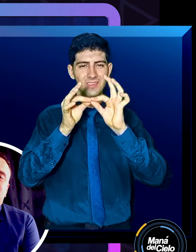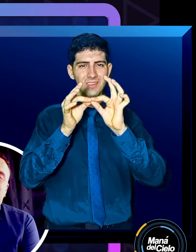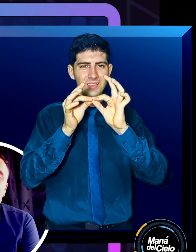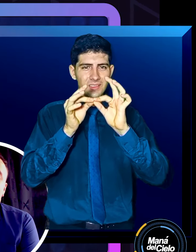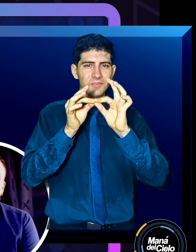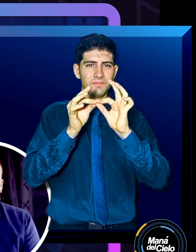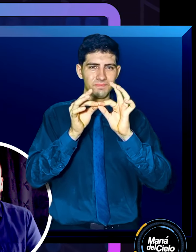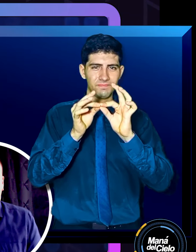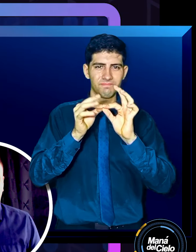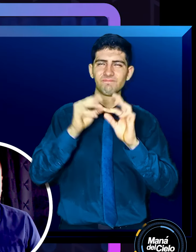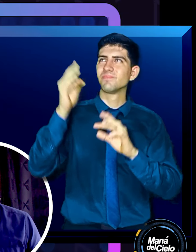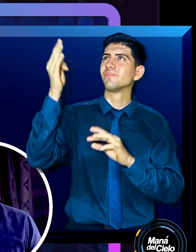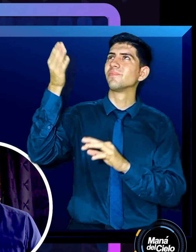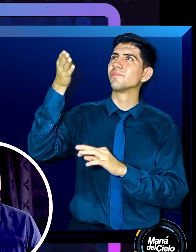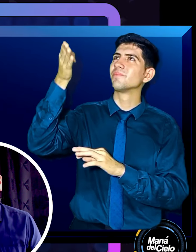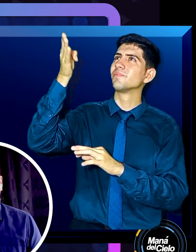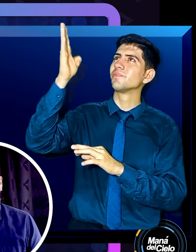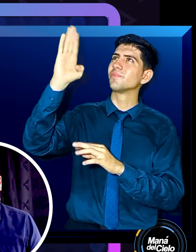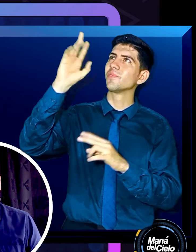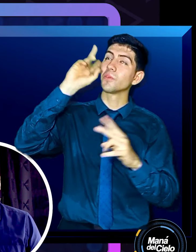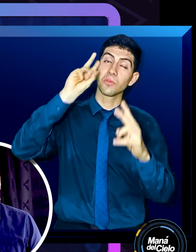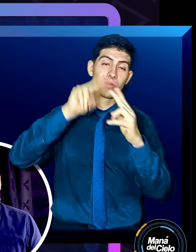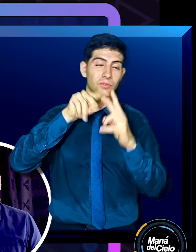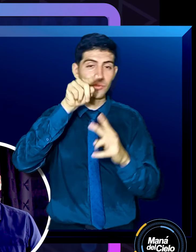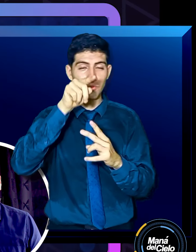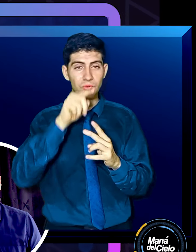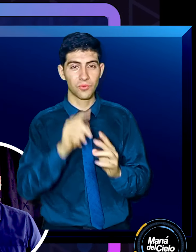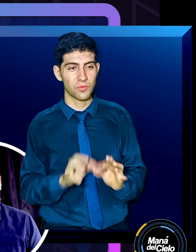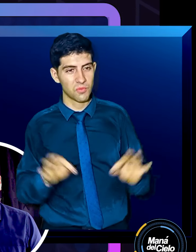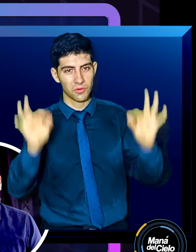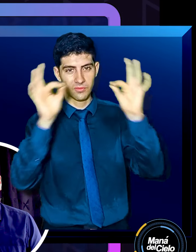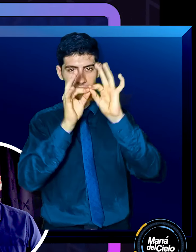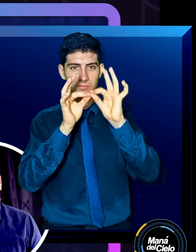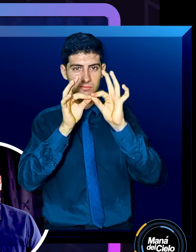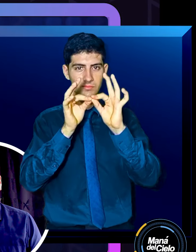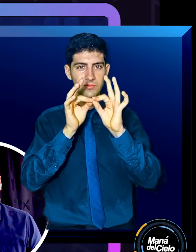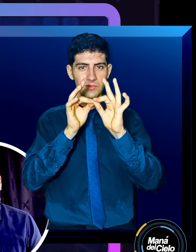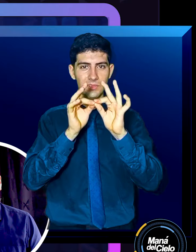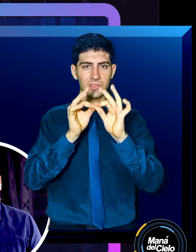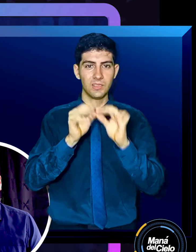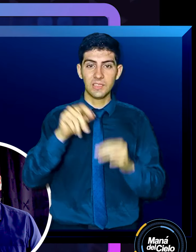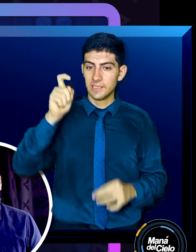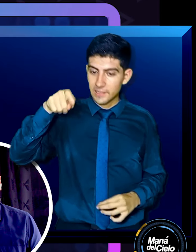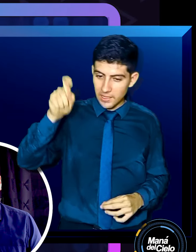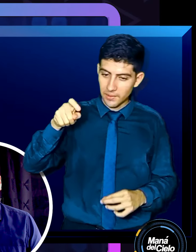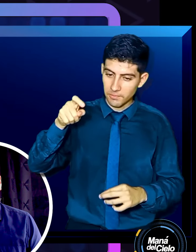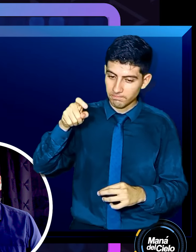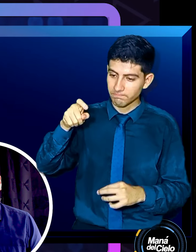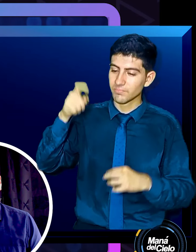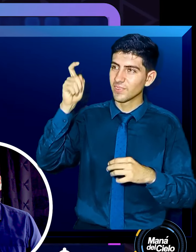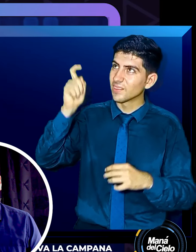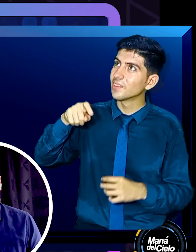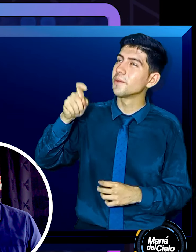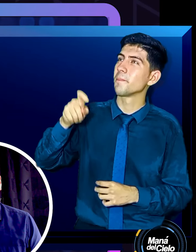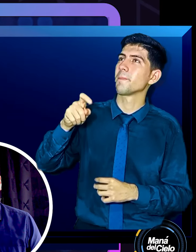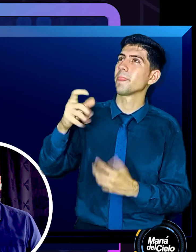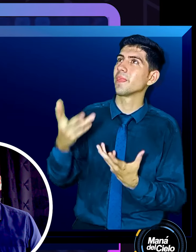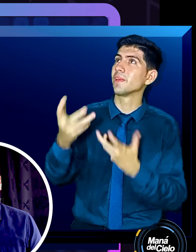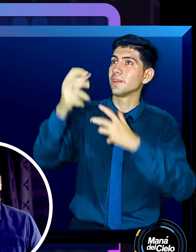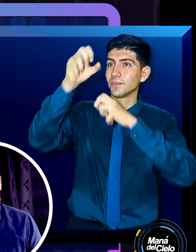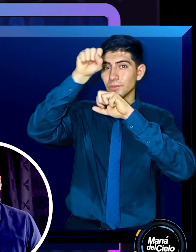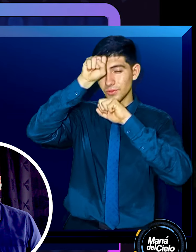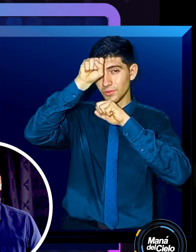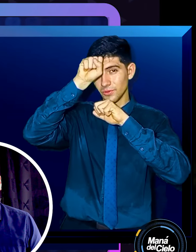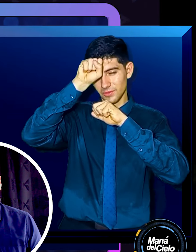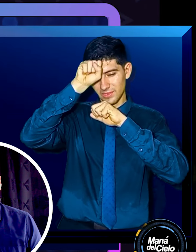ti. Aleluya. Además, nos están haciendo falta esos dones. Nos están haciendo falta esos perfiles, porque Dios los